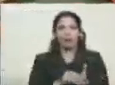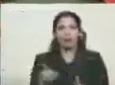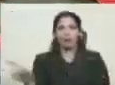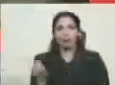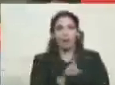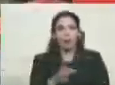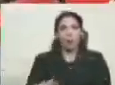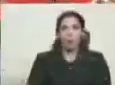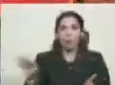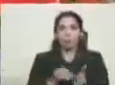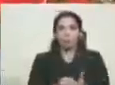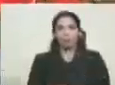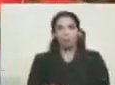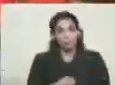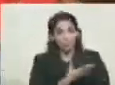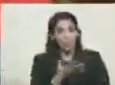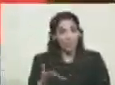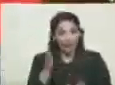Llama la atención